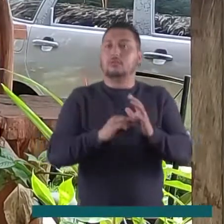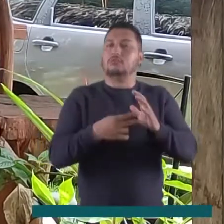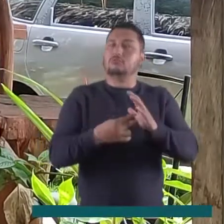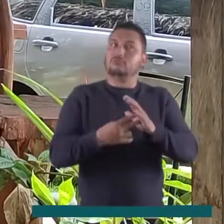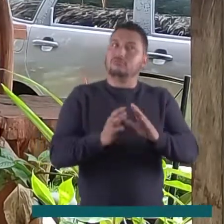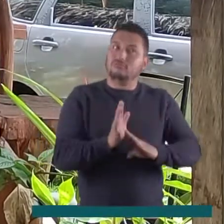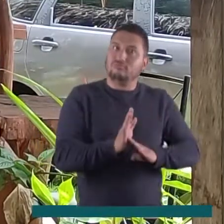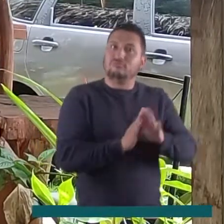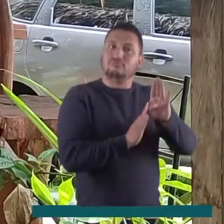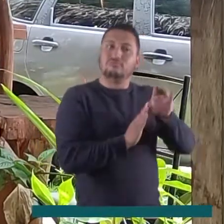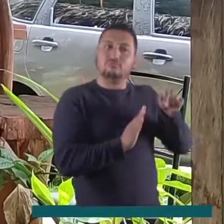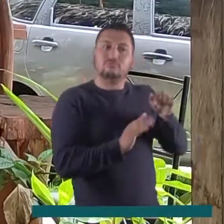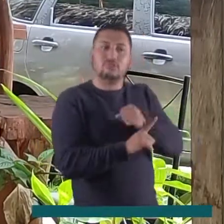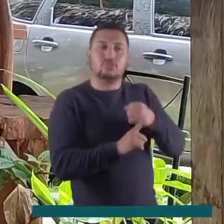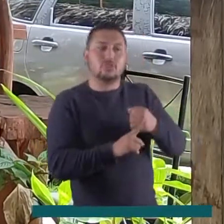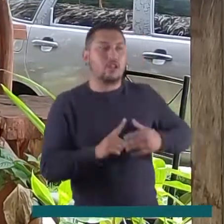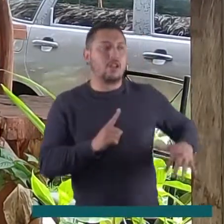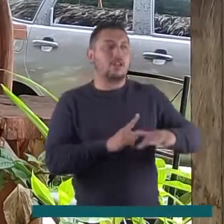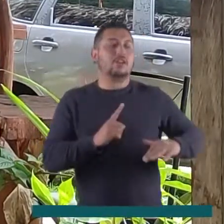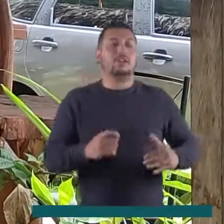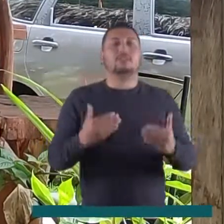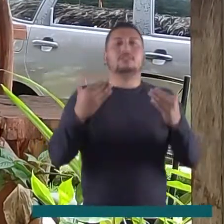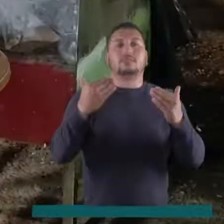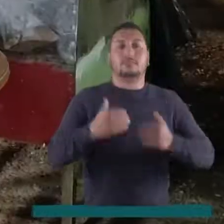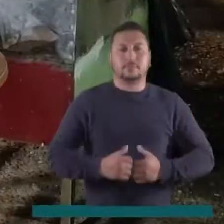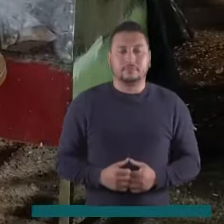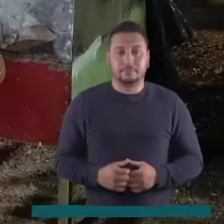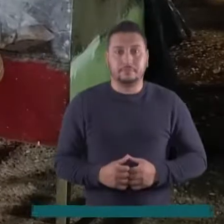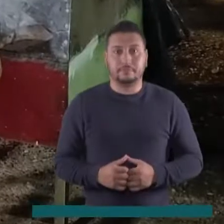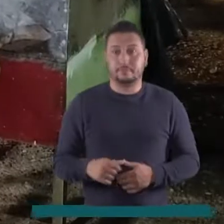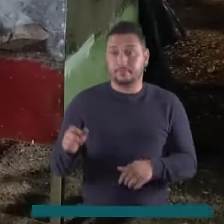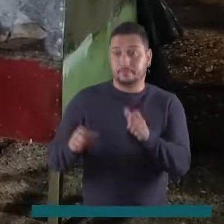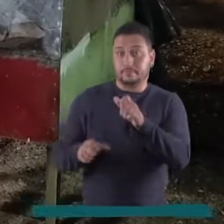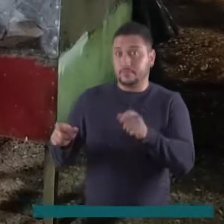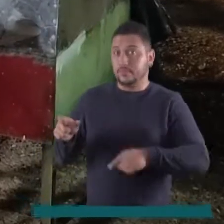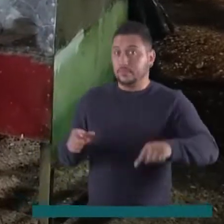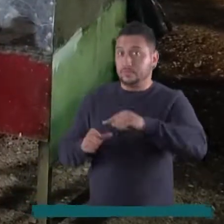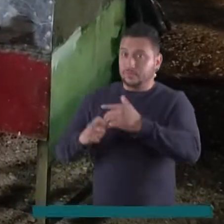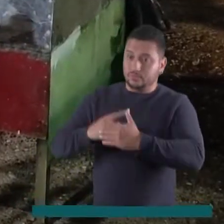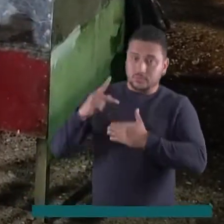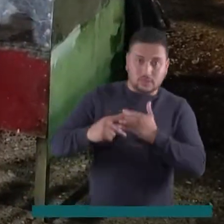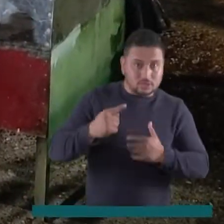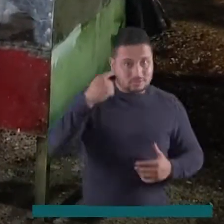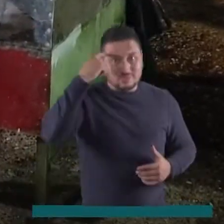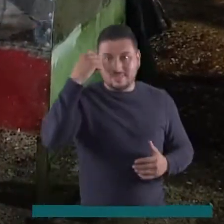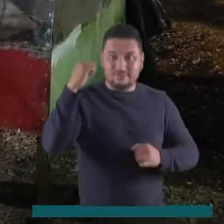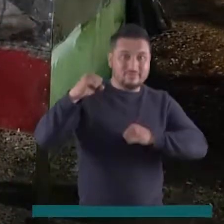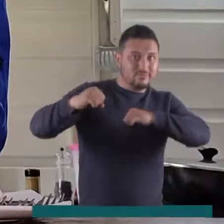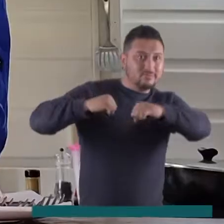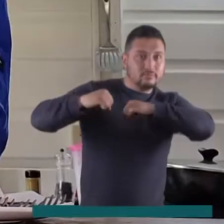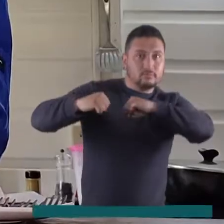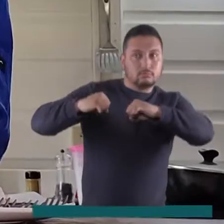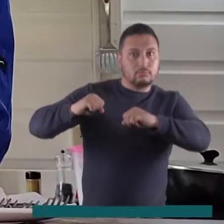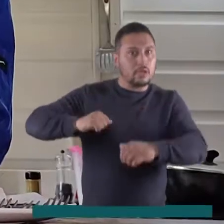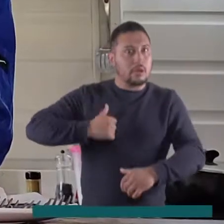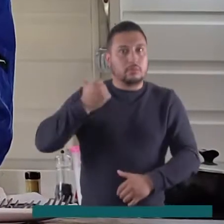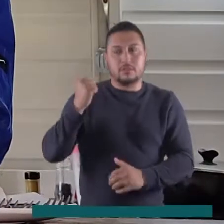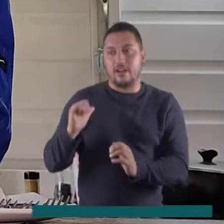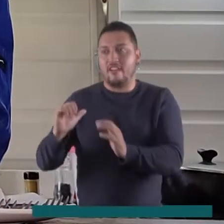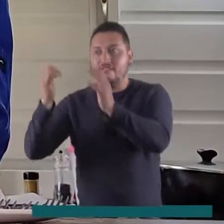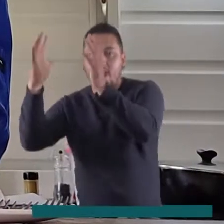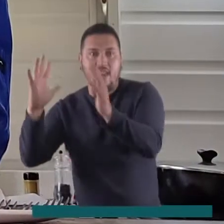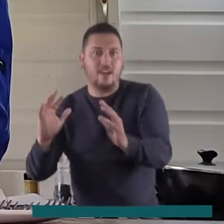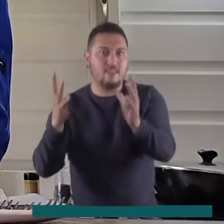un avance social, un avance económico también para nuestra sociedad. Estos emprendedores aprovechan las ferias, eventos y todos los espacios para exponer